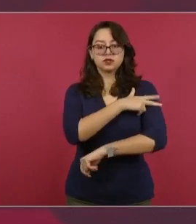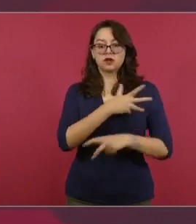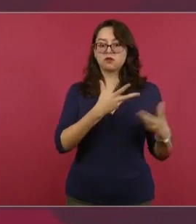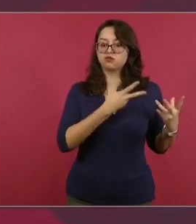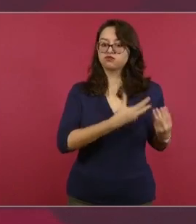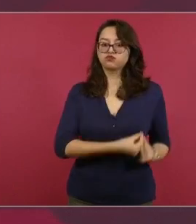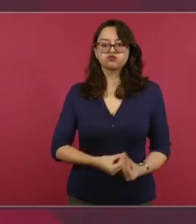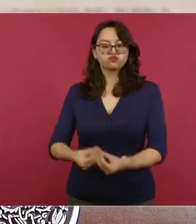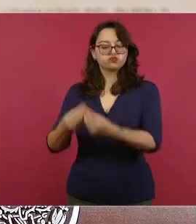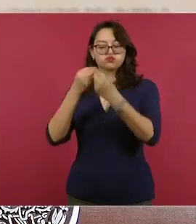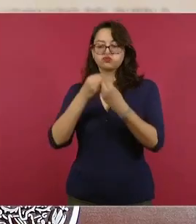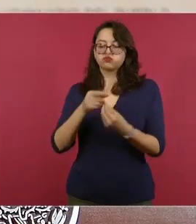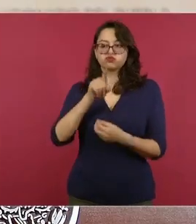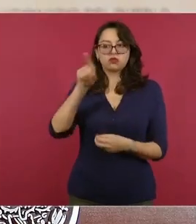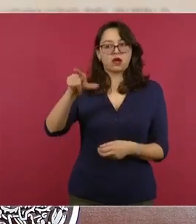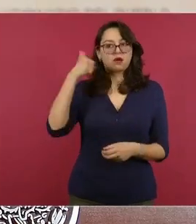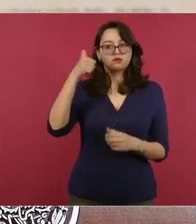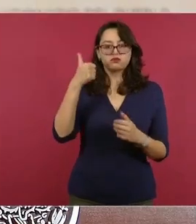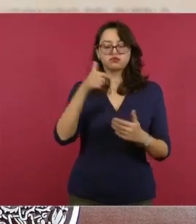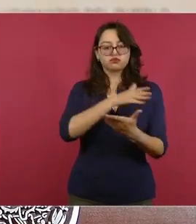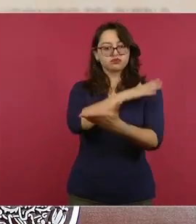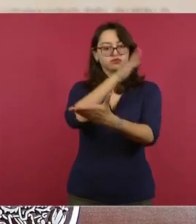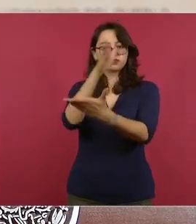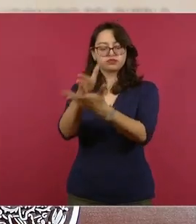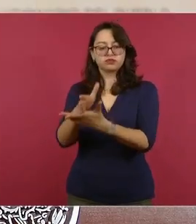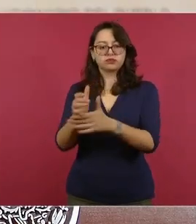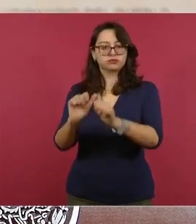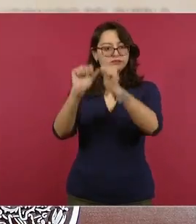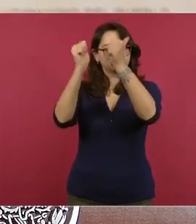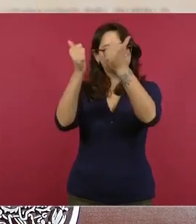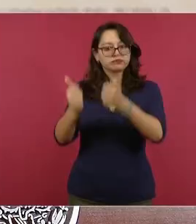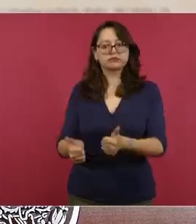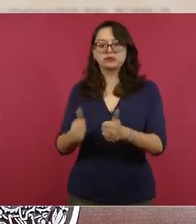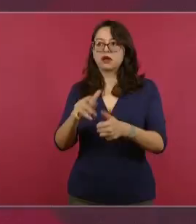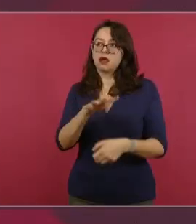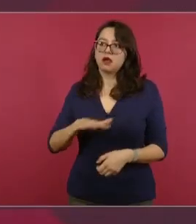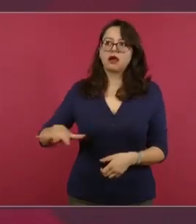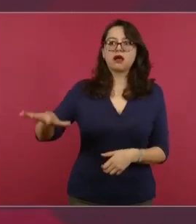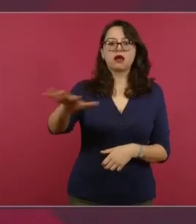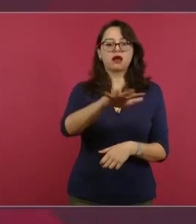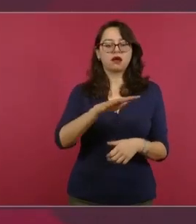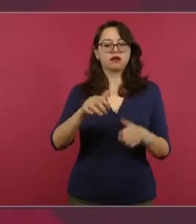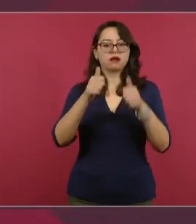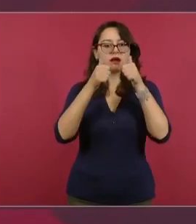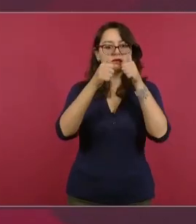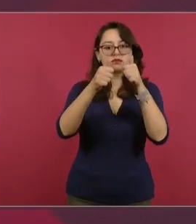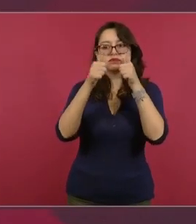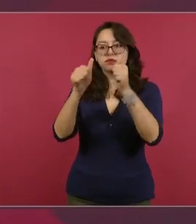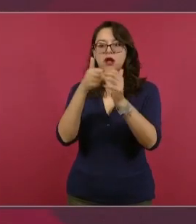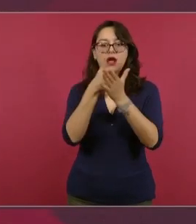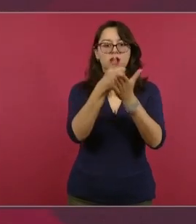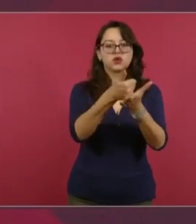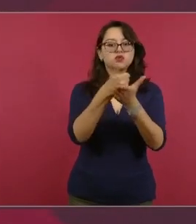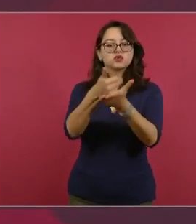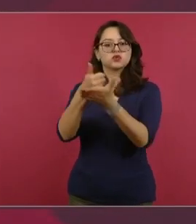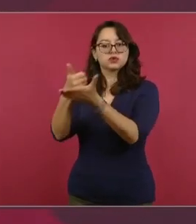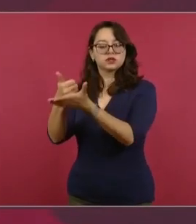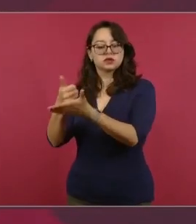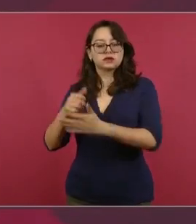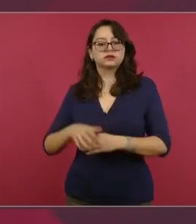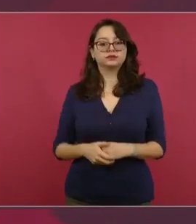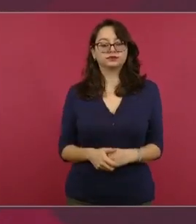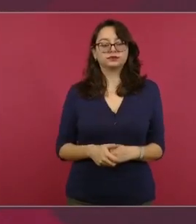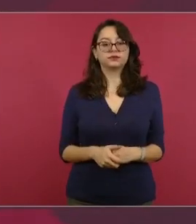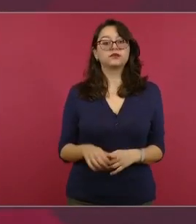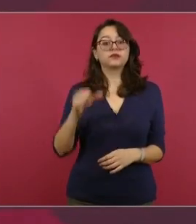Allá están, se quedaron, porque me acompañaron con toda la